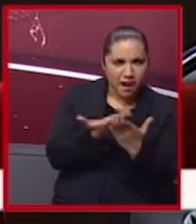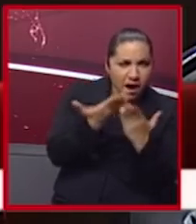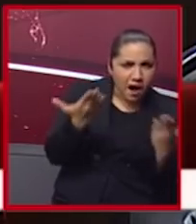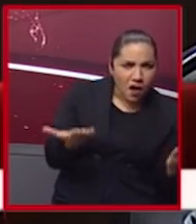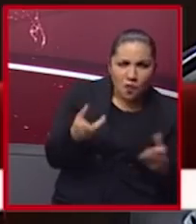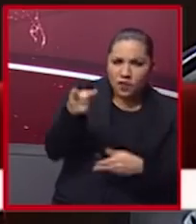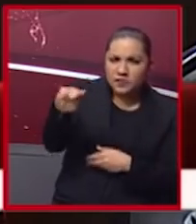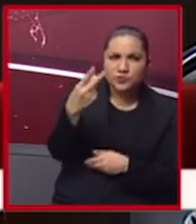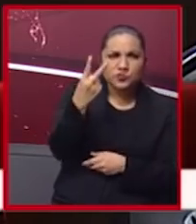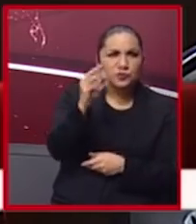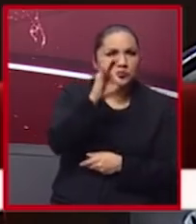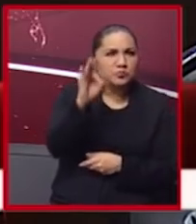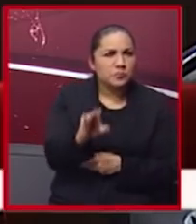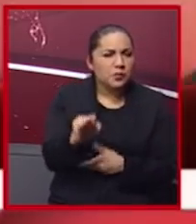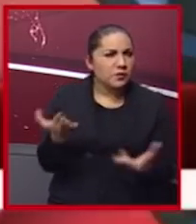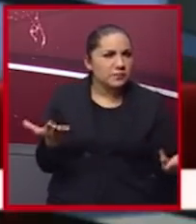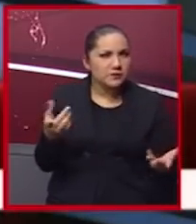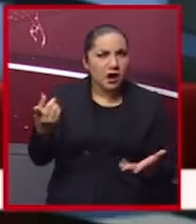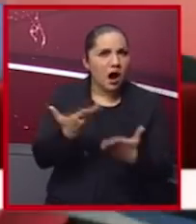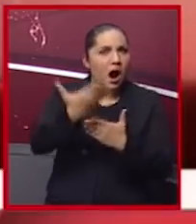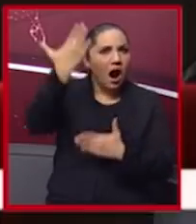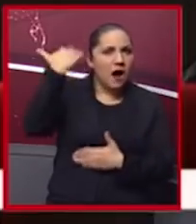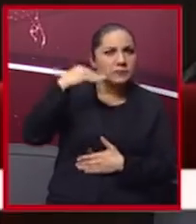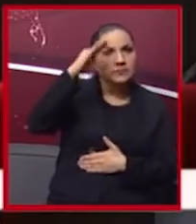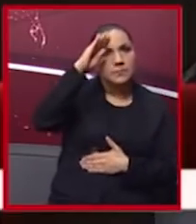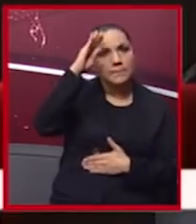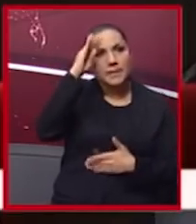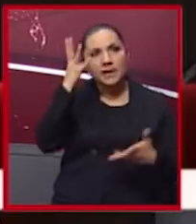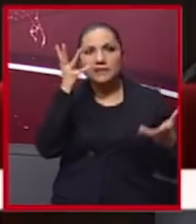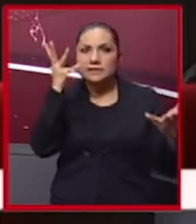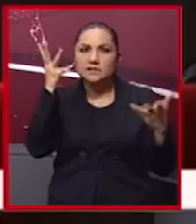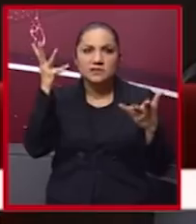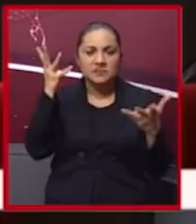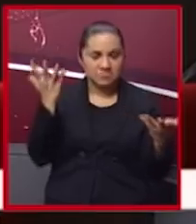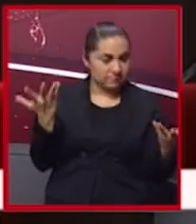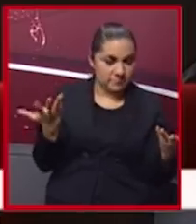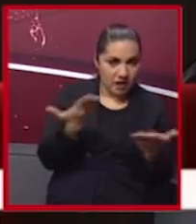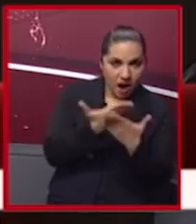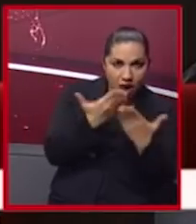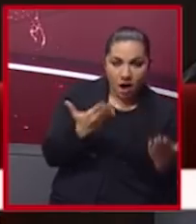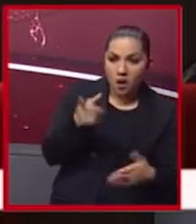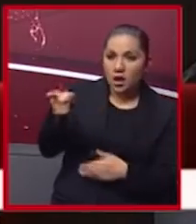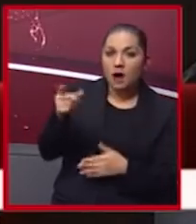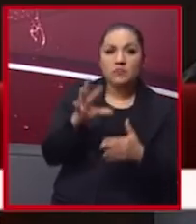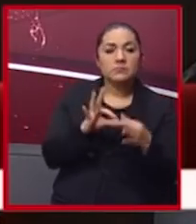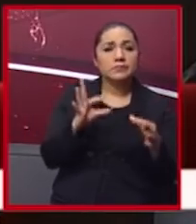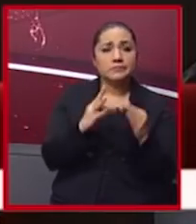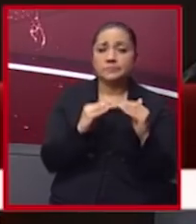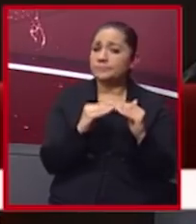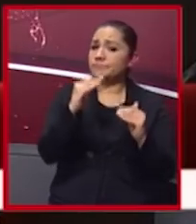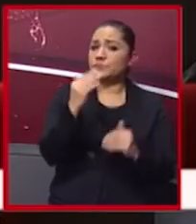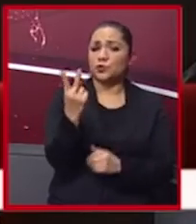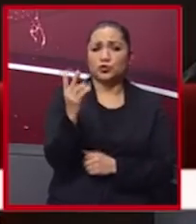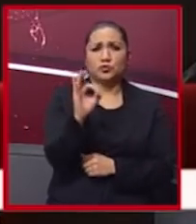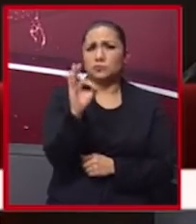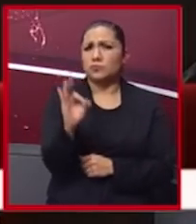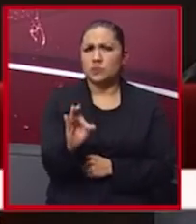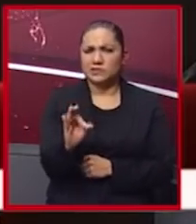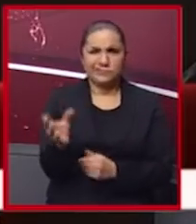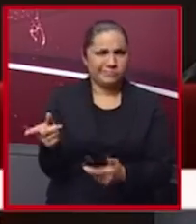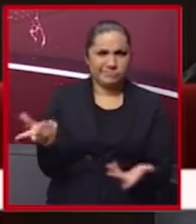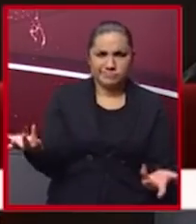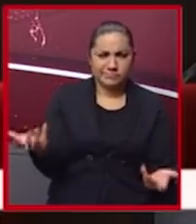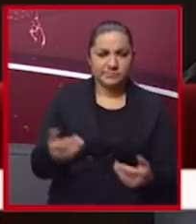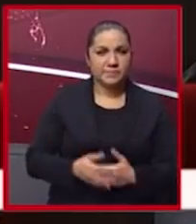desmintiendo los buenos deseos. No está siendo muy activo y eso